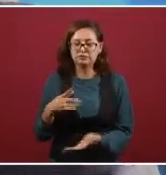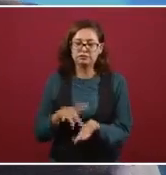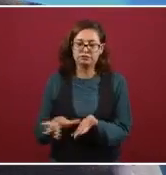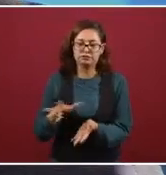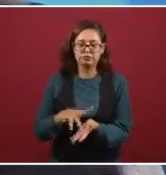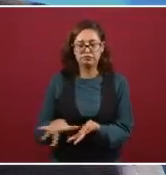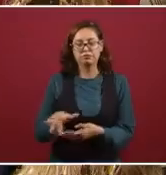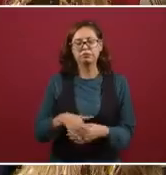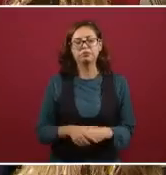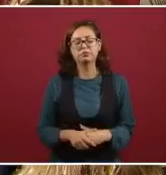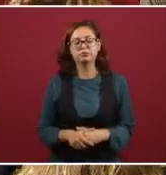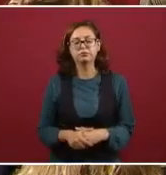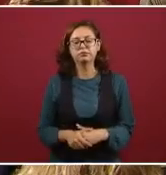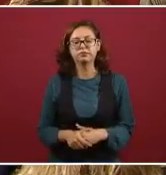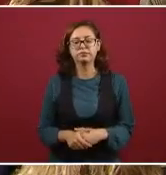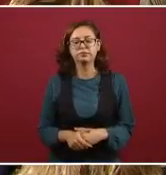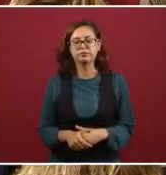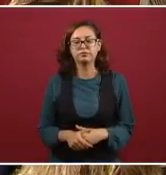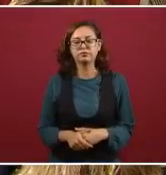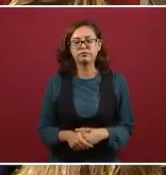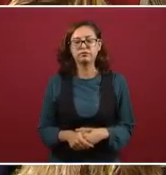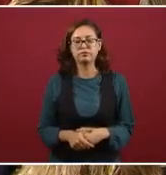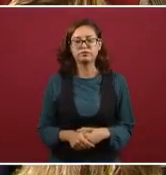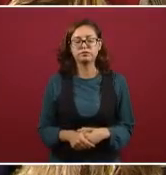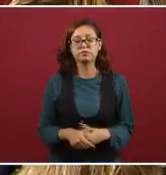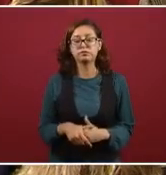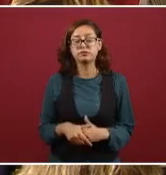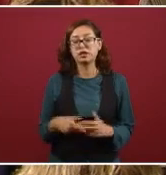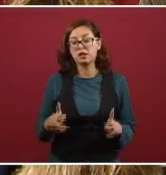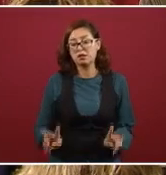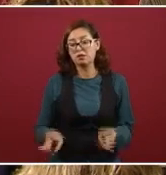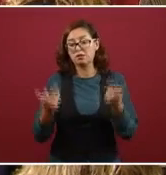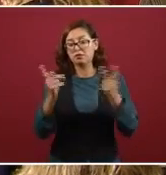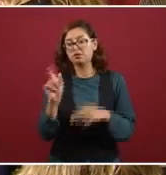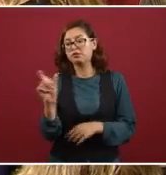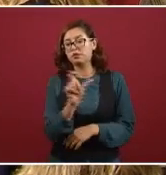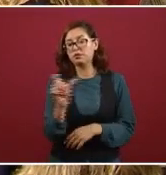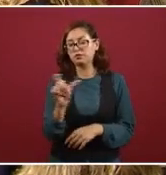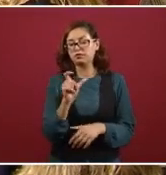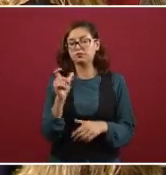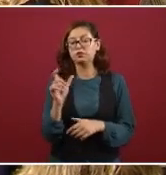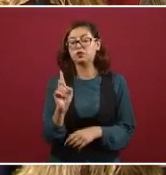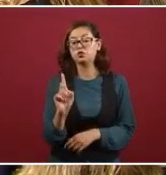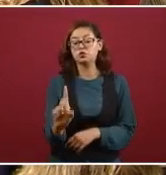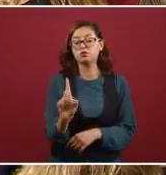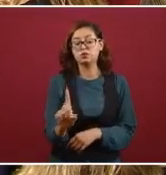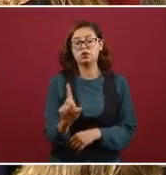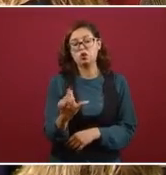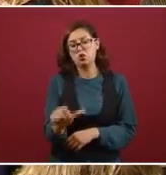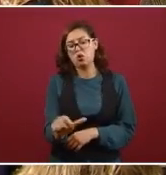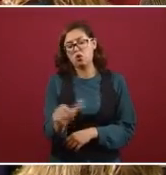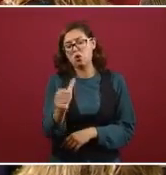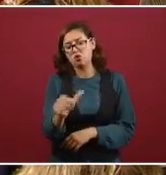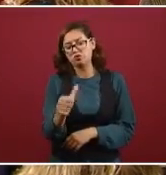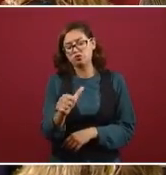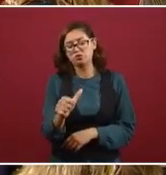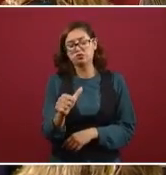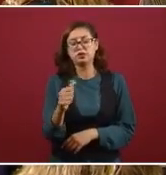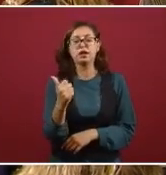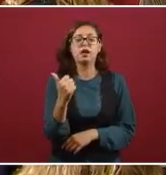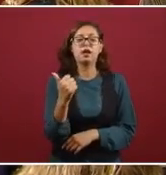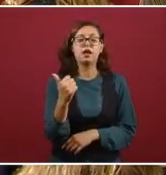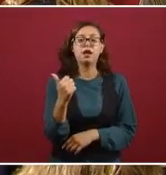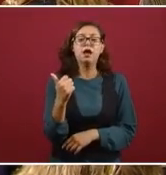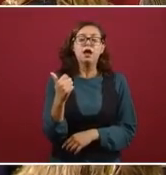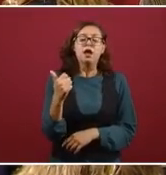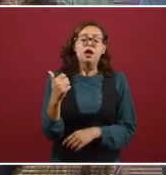deportistas. La subasta, recalco, será el próximo domingo 11 a las 12 del día. Pedimos por